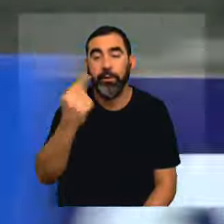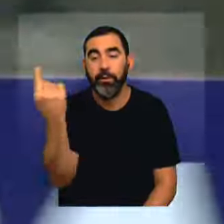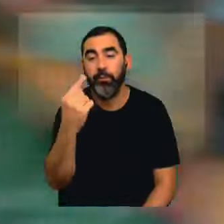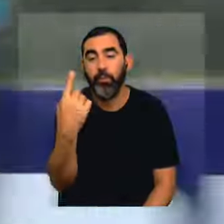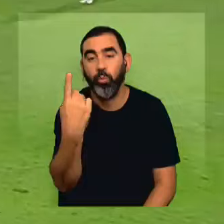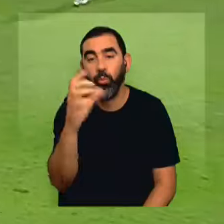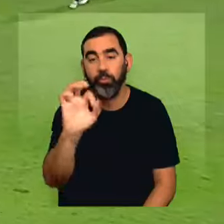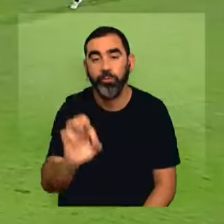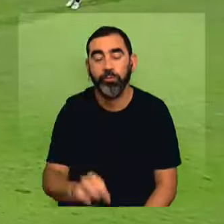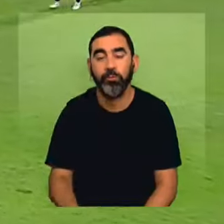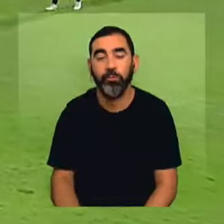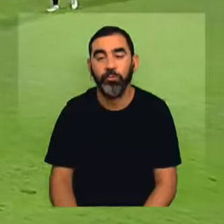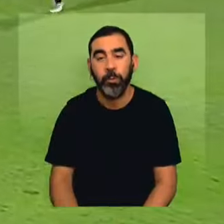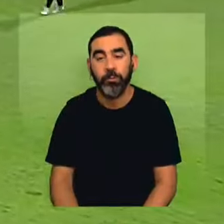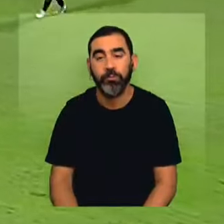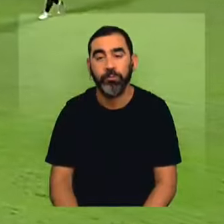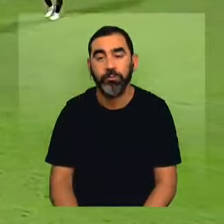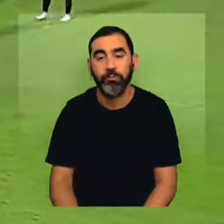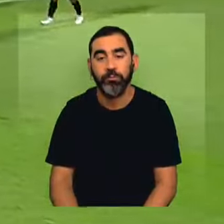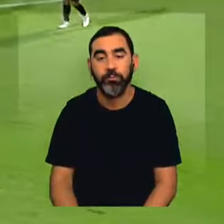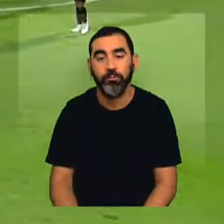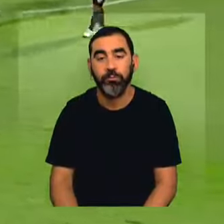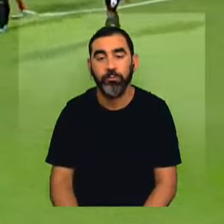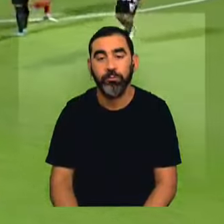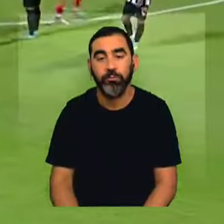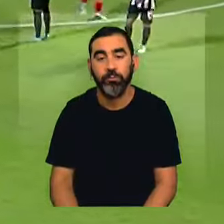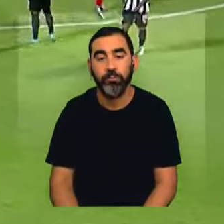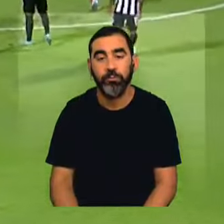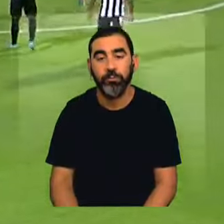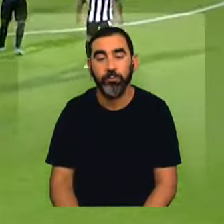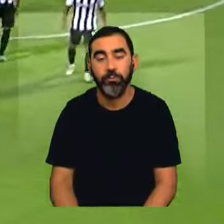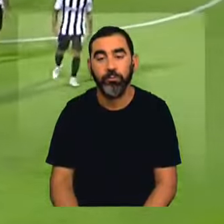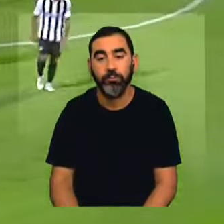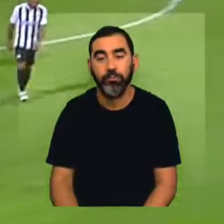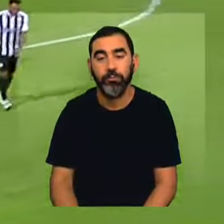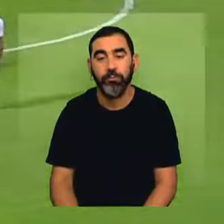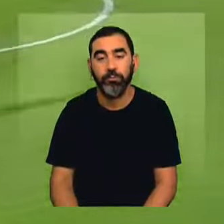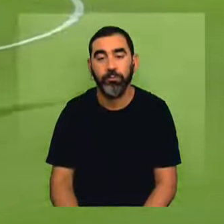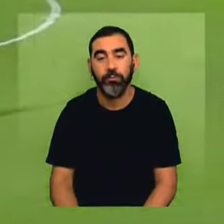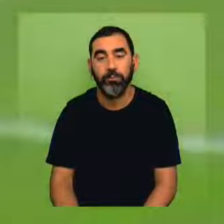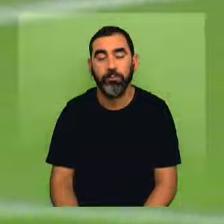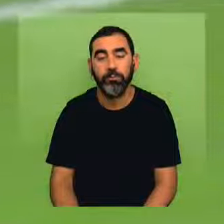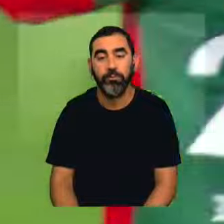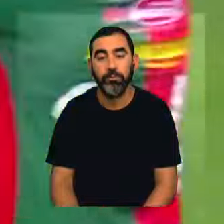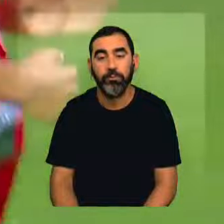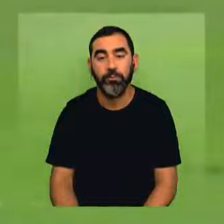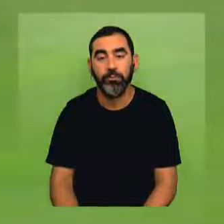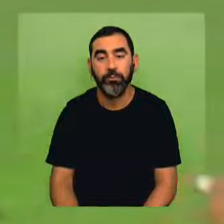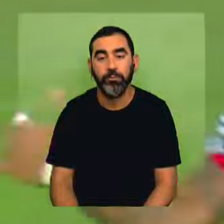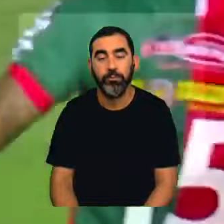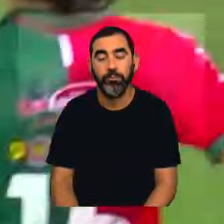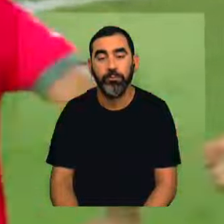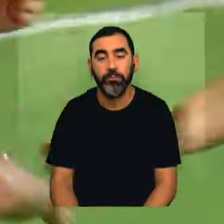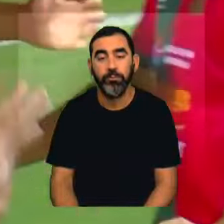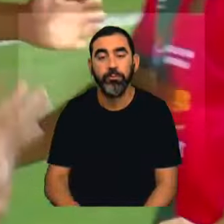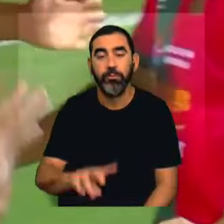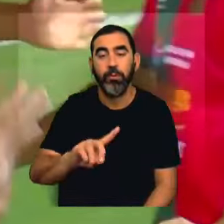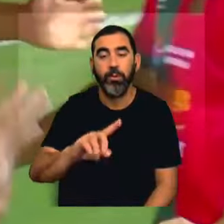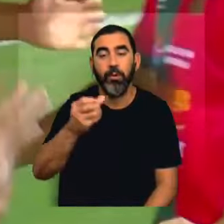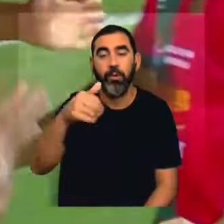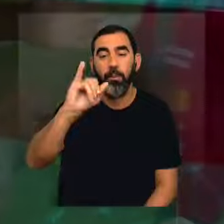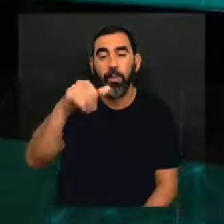es el que coloca en el arco que da sobre el arroyo miguelete y el gol número dos para Boston River de Bruno Damián y de